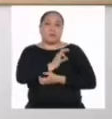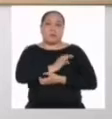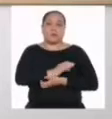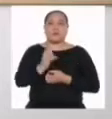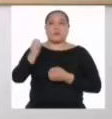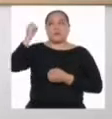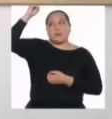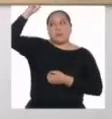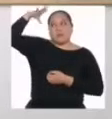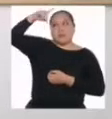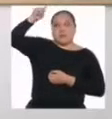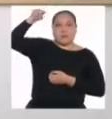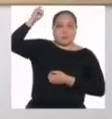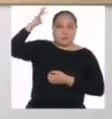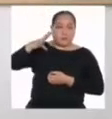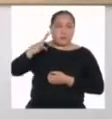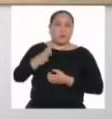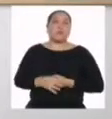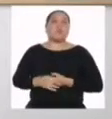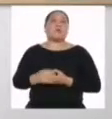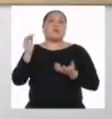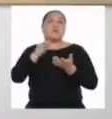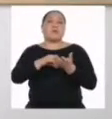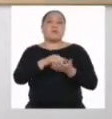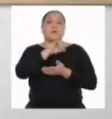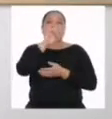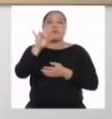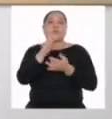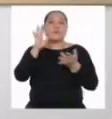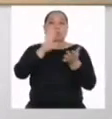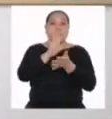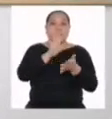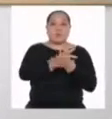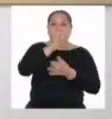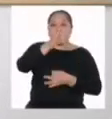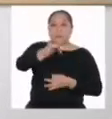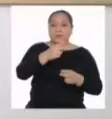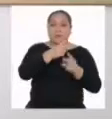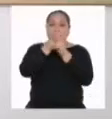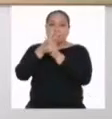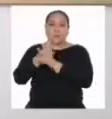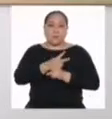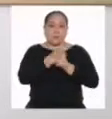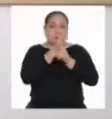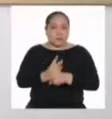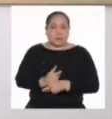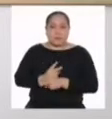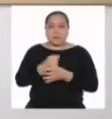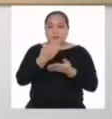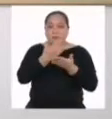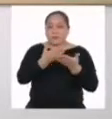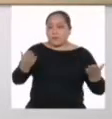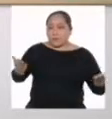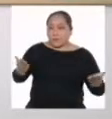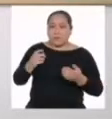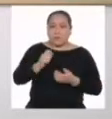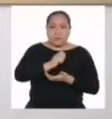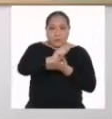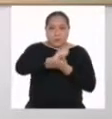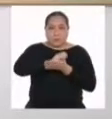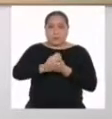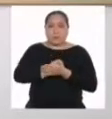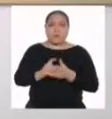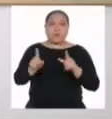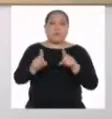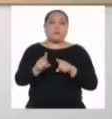la luz del sol, reutilizando el papel, cuidando los útiles de escritorio. También